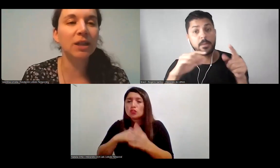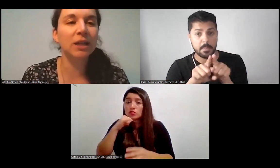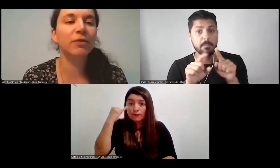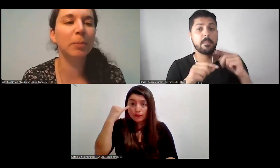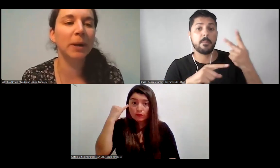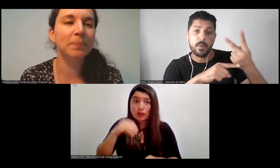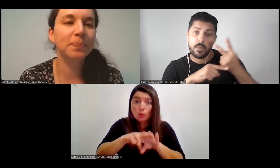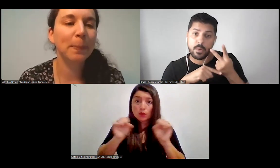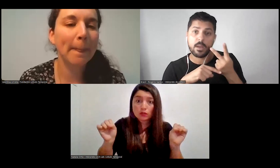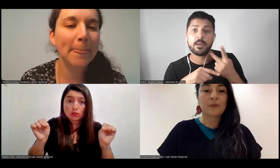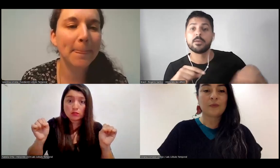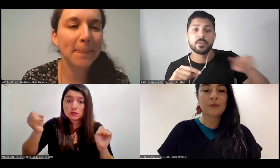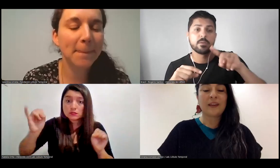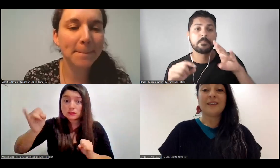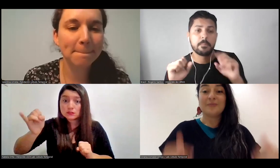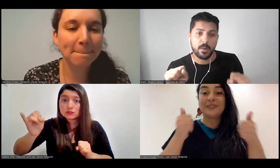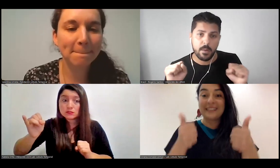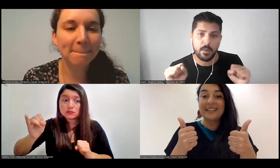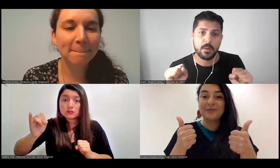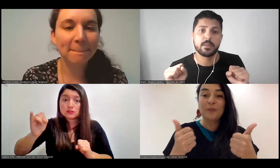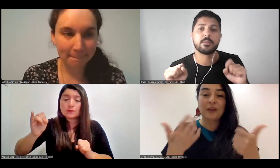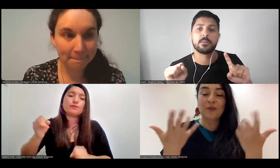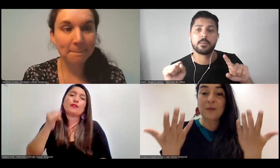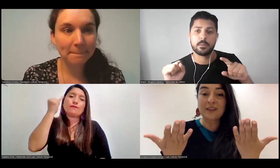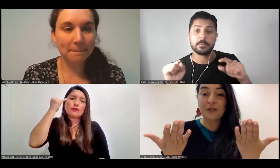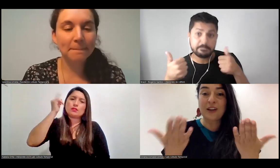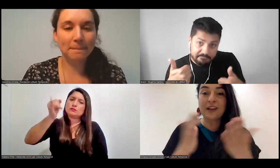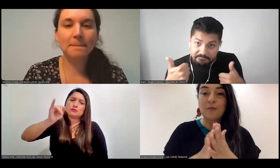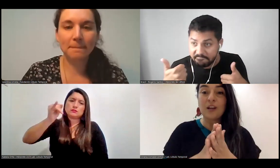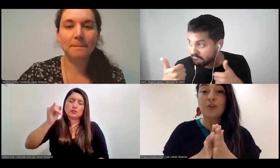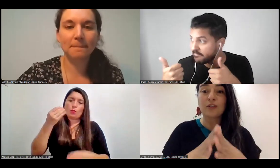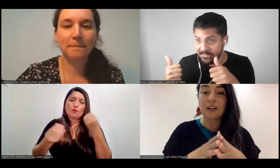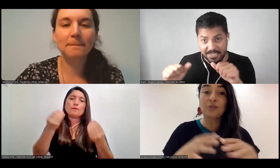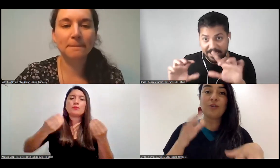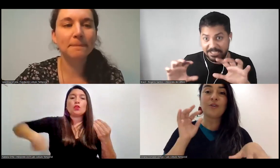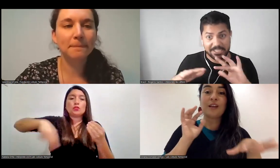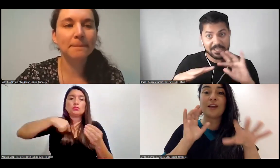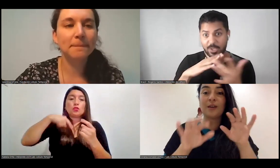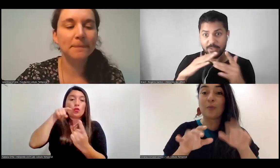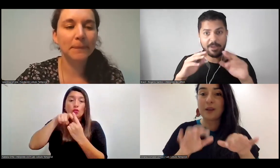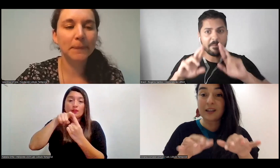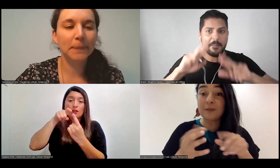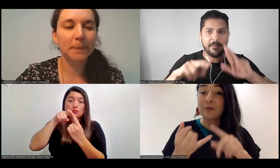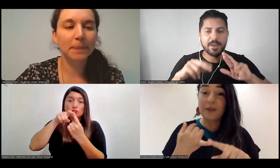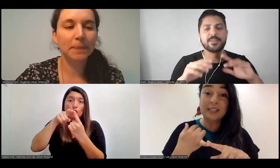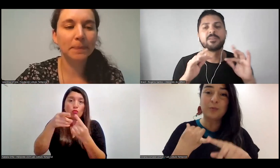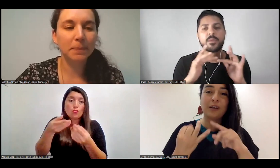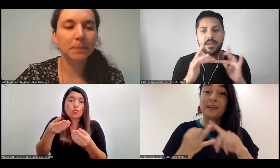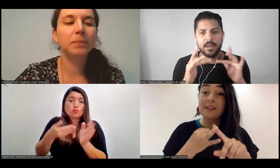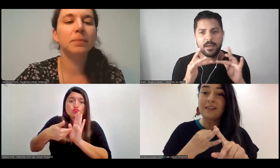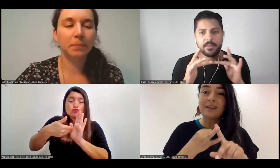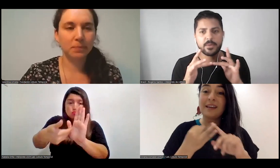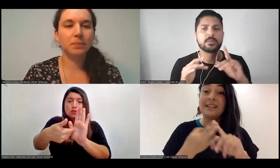hagamos de esa forma. Sí, súper. Obviamente nosotros les dejamos el contacto. Nos pueden escribir por